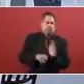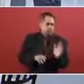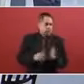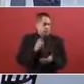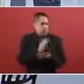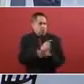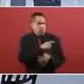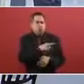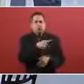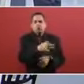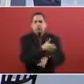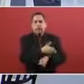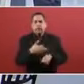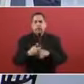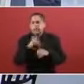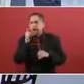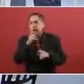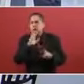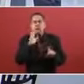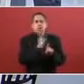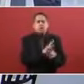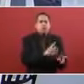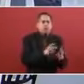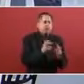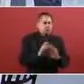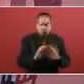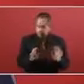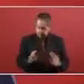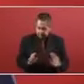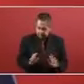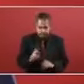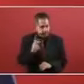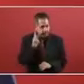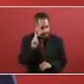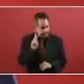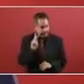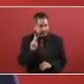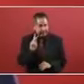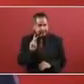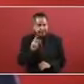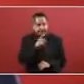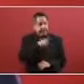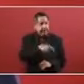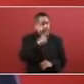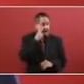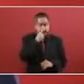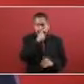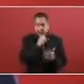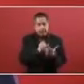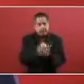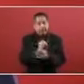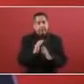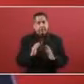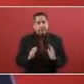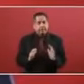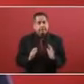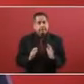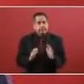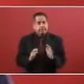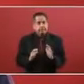sino sus familias. Pero ellos decidieron, es